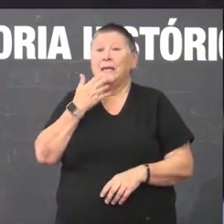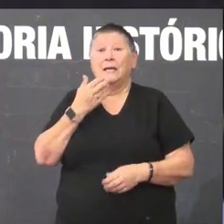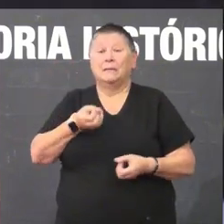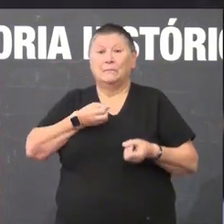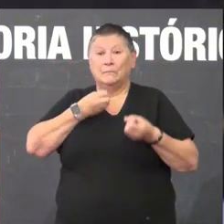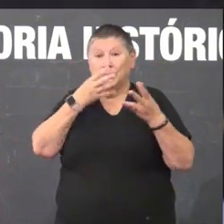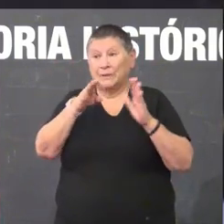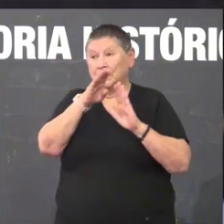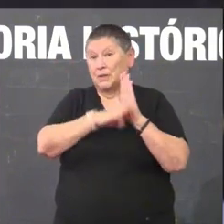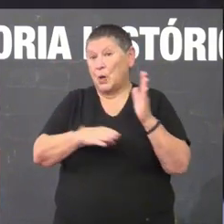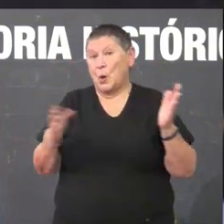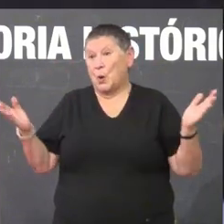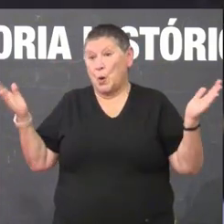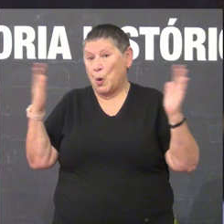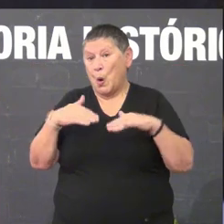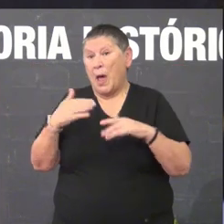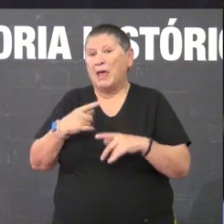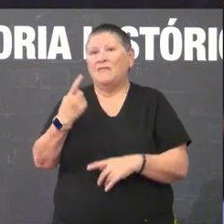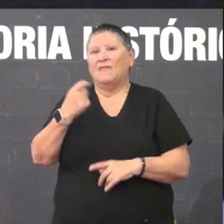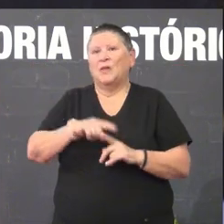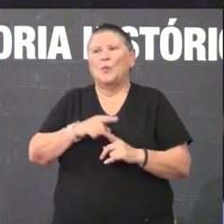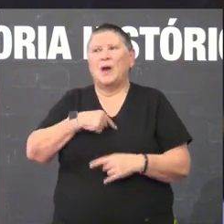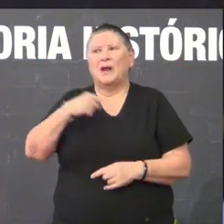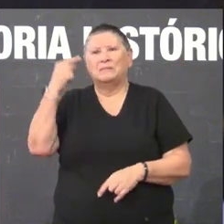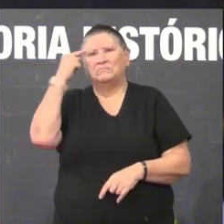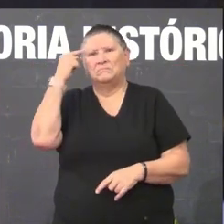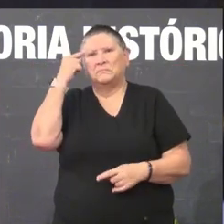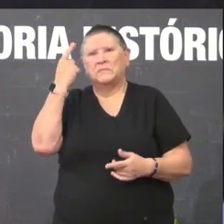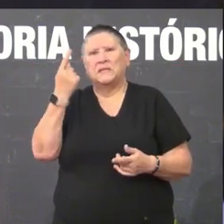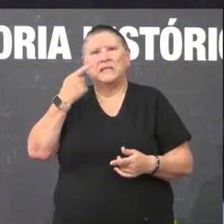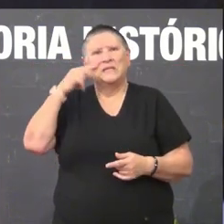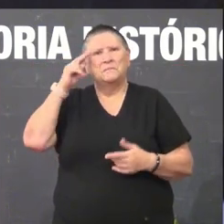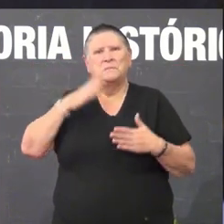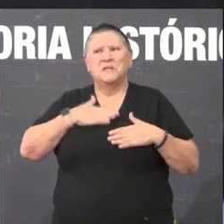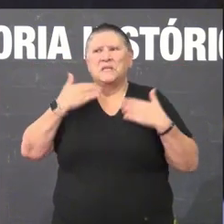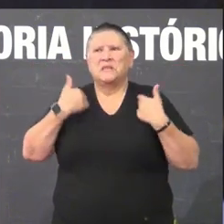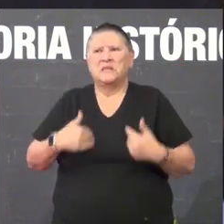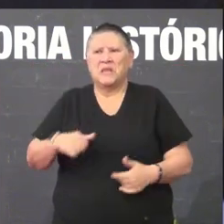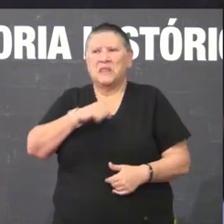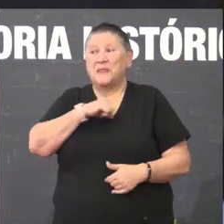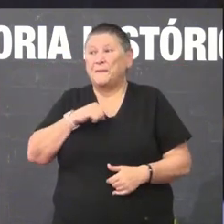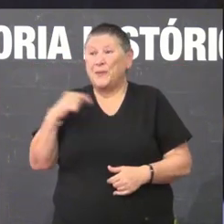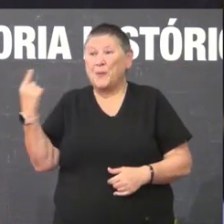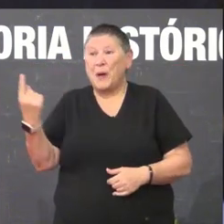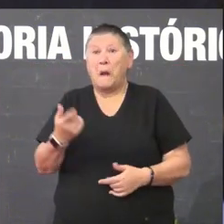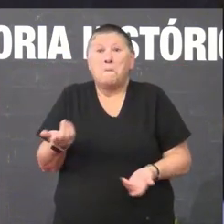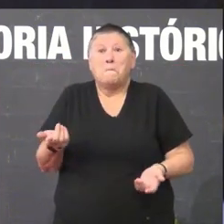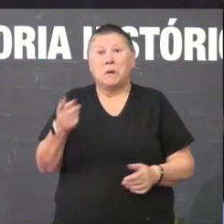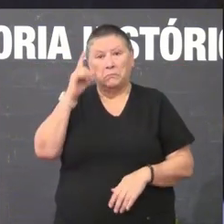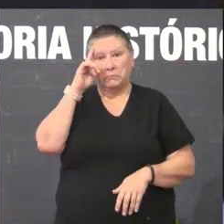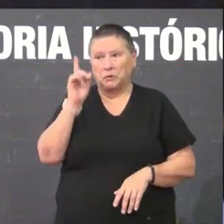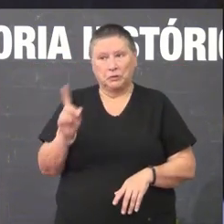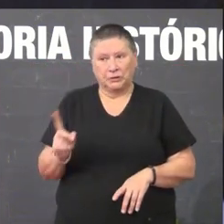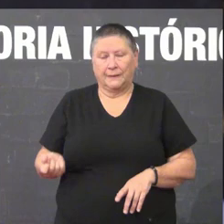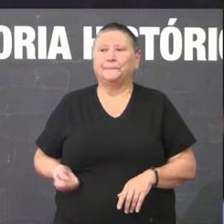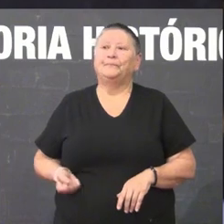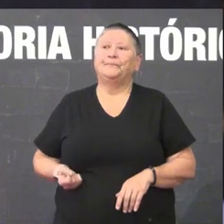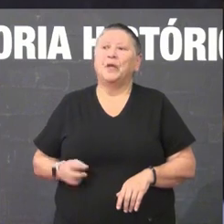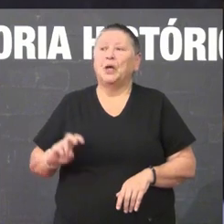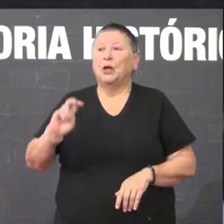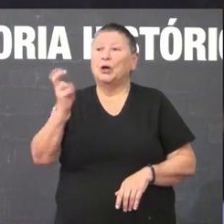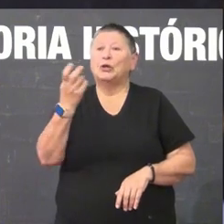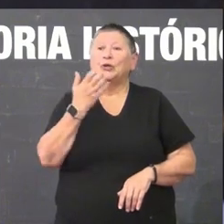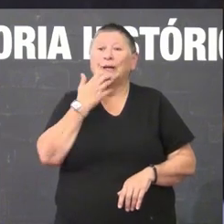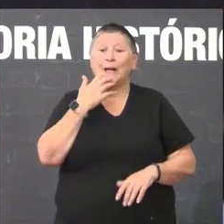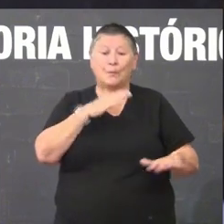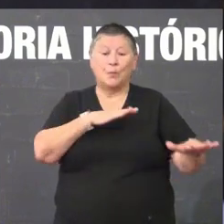falta el sentido de todas esas experiencias personales individuales no otro ejemplo es el